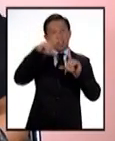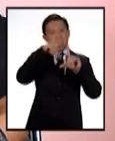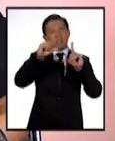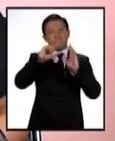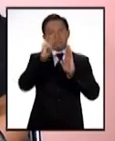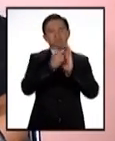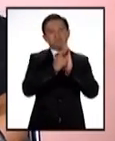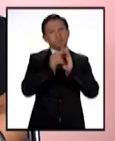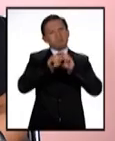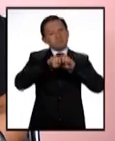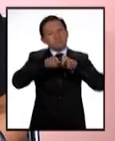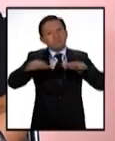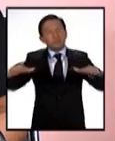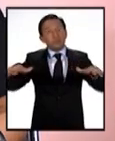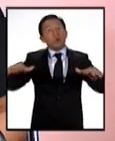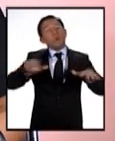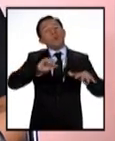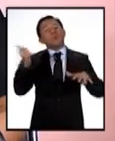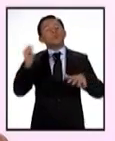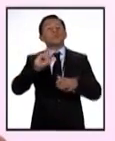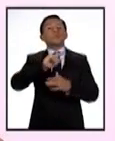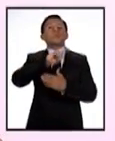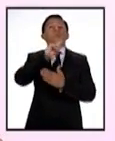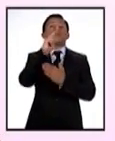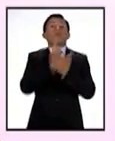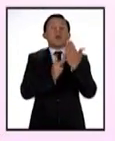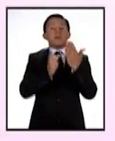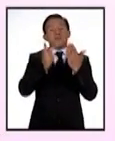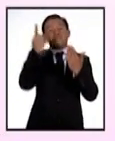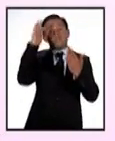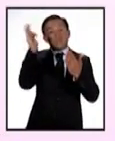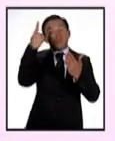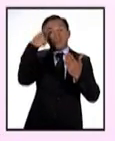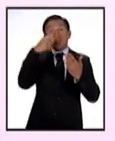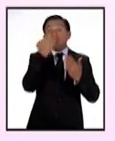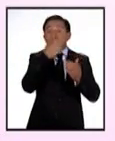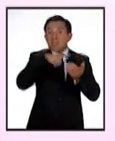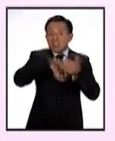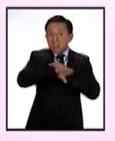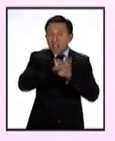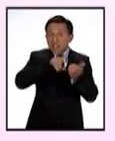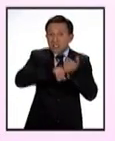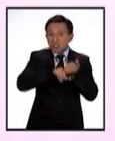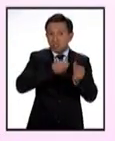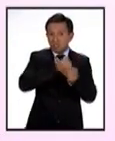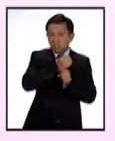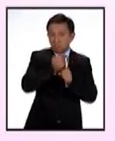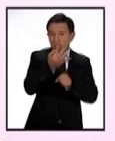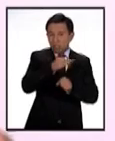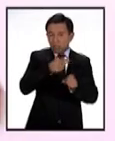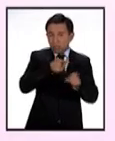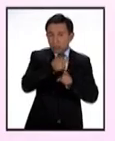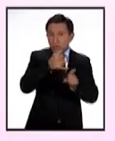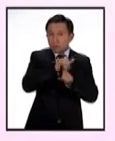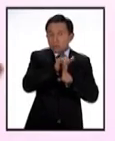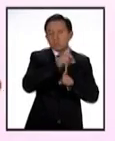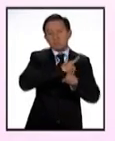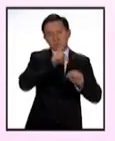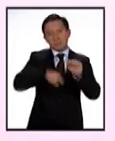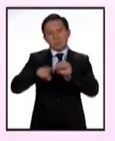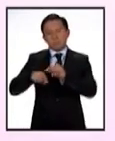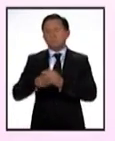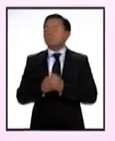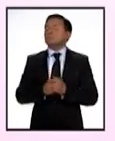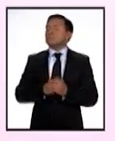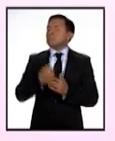erradicar el bullying en las escuelas. Vamos a ver ahora lo que son las consecuencias precisamente de que no exista una política pública